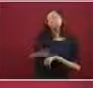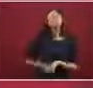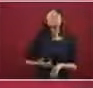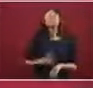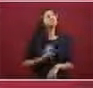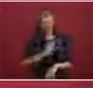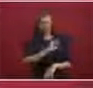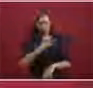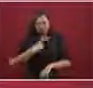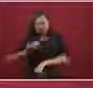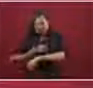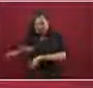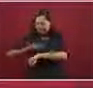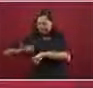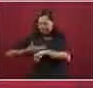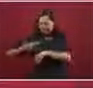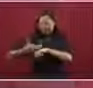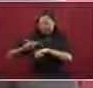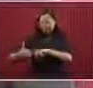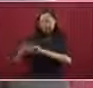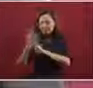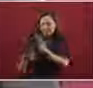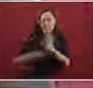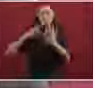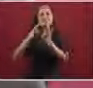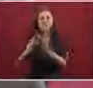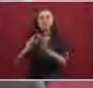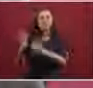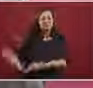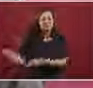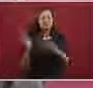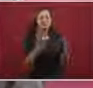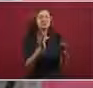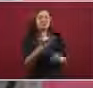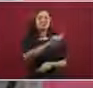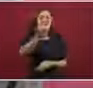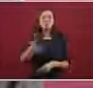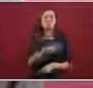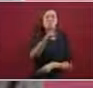Y luego la conclusión del Poder Judicial